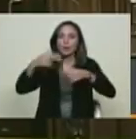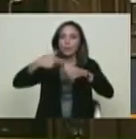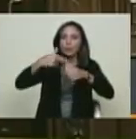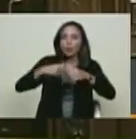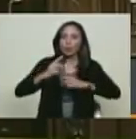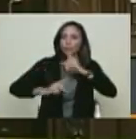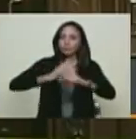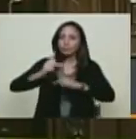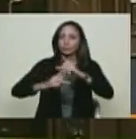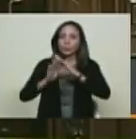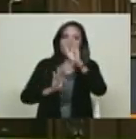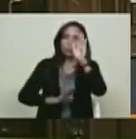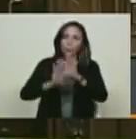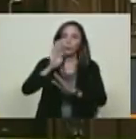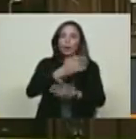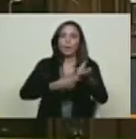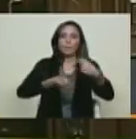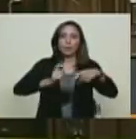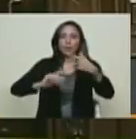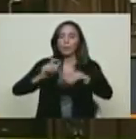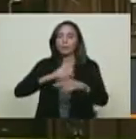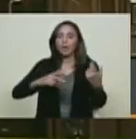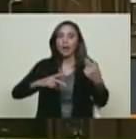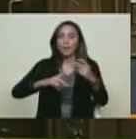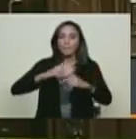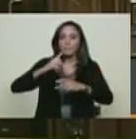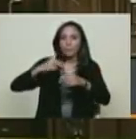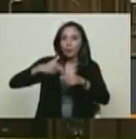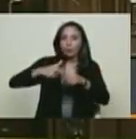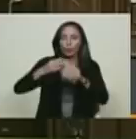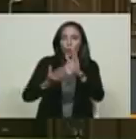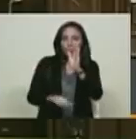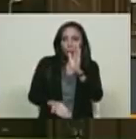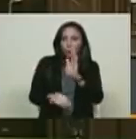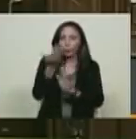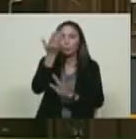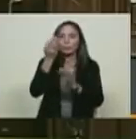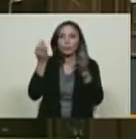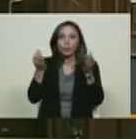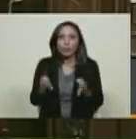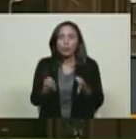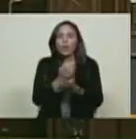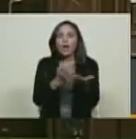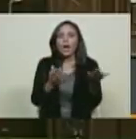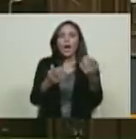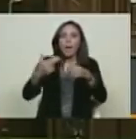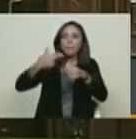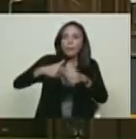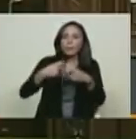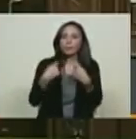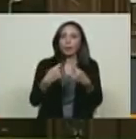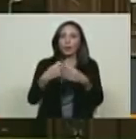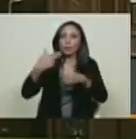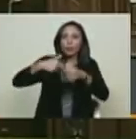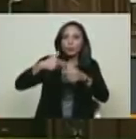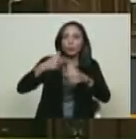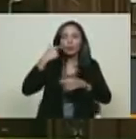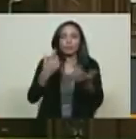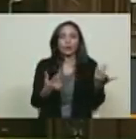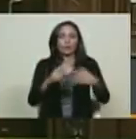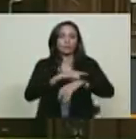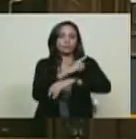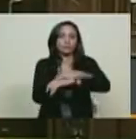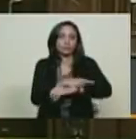y se fortalece el mercado petrolero. Sube de manera justa el precio de petróleo y se fortalece el liderazgo de